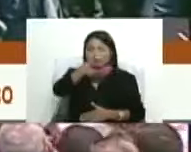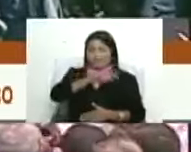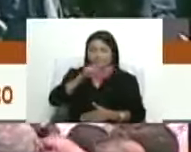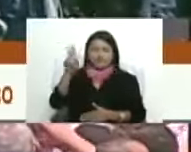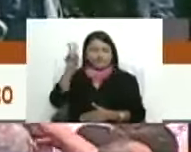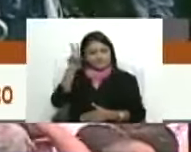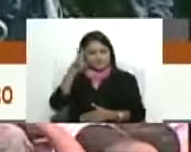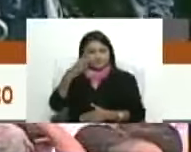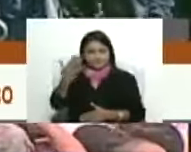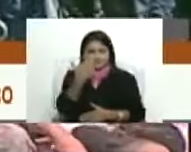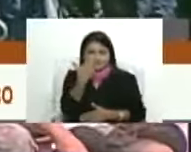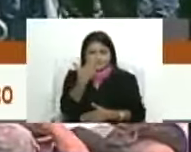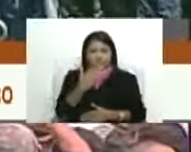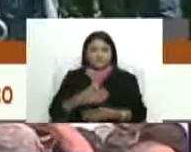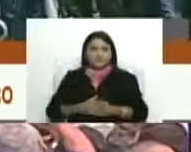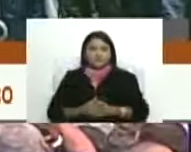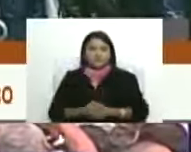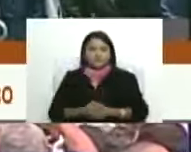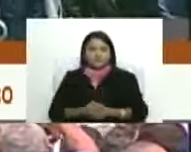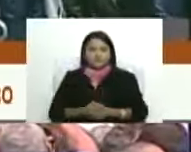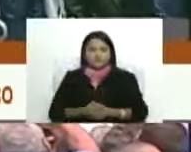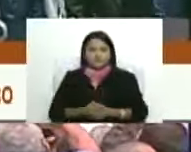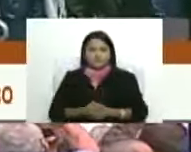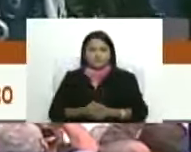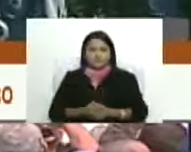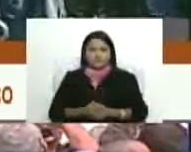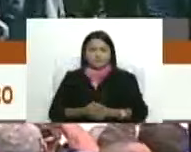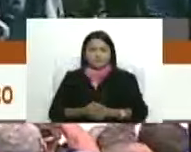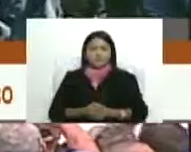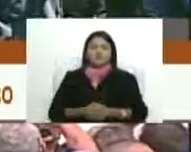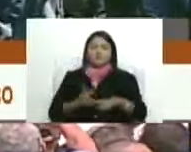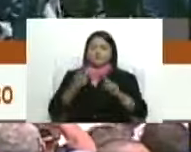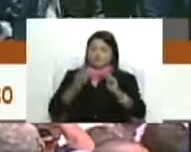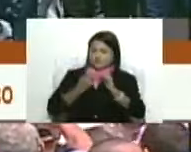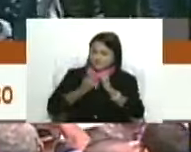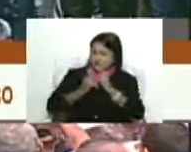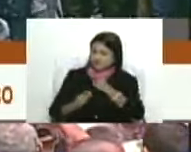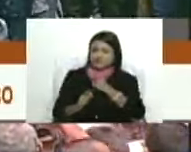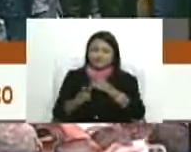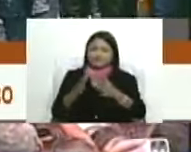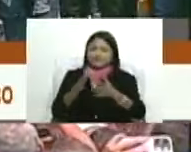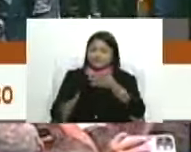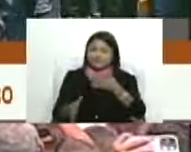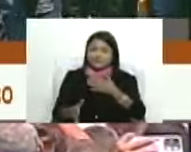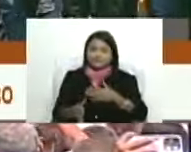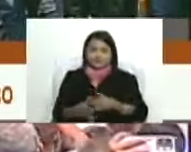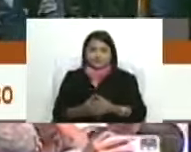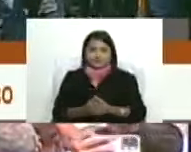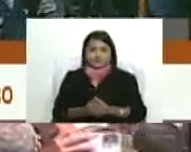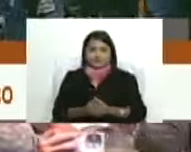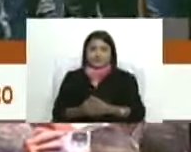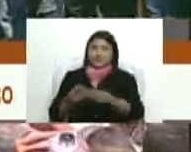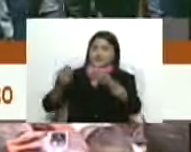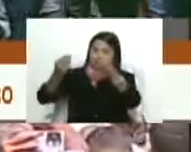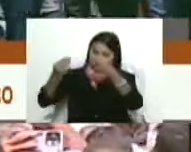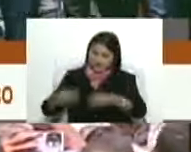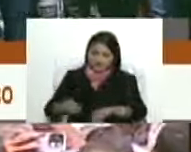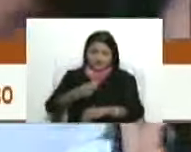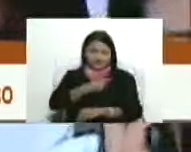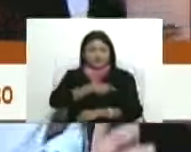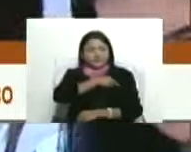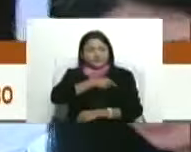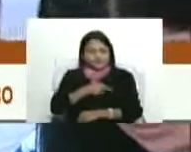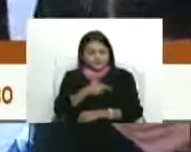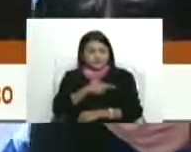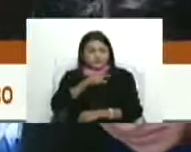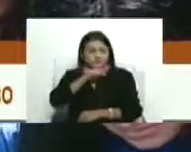venezolanos como somos hemos intentado que sea la vía del acuerdo de Ginebra que